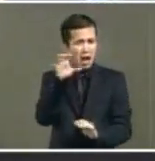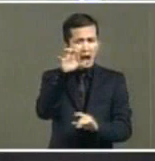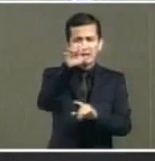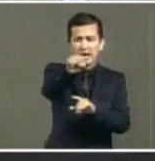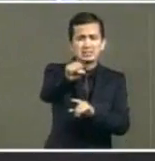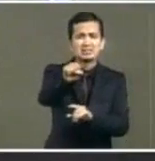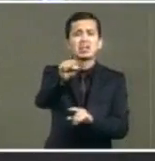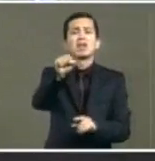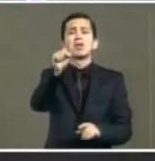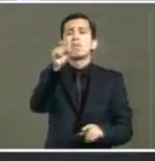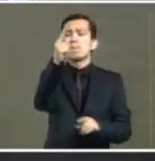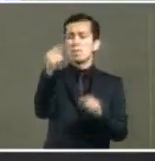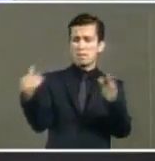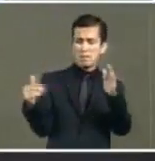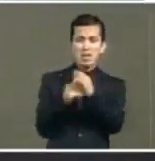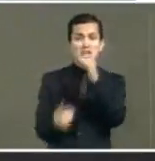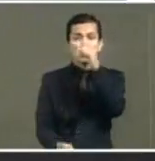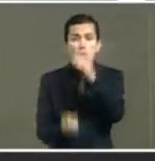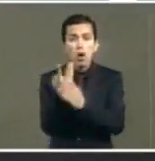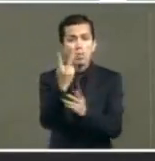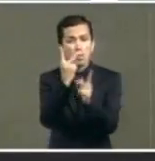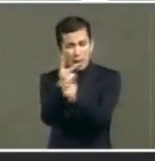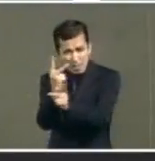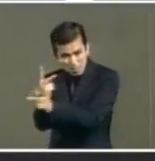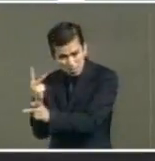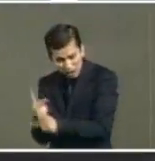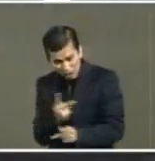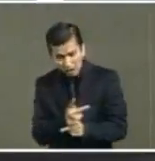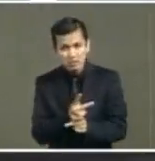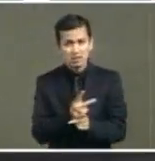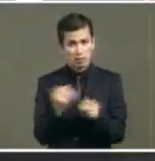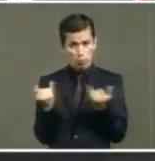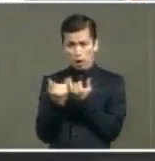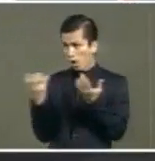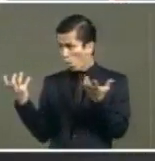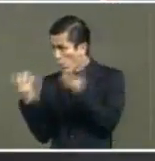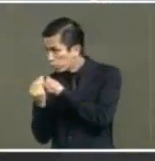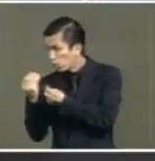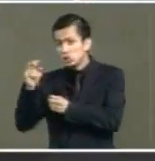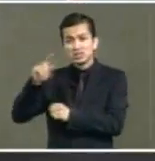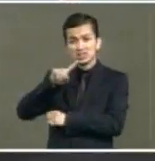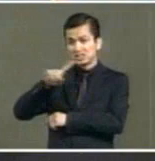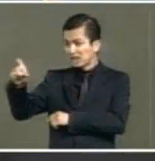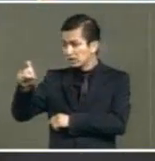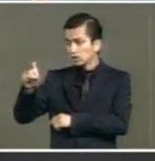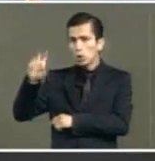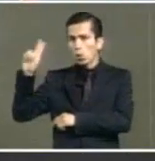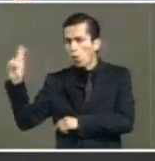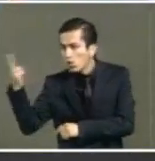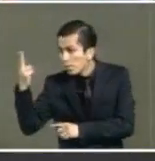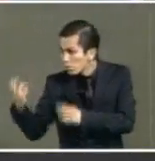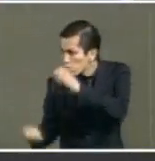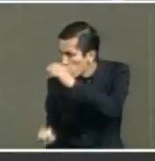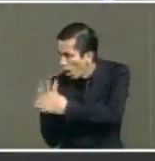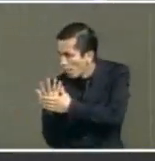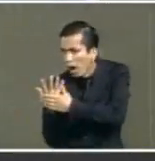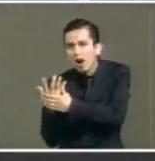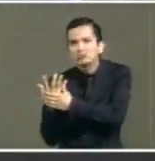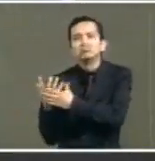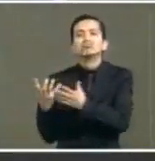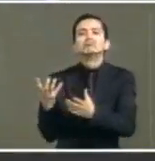nuevos bachilleratos, que junto con las casi 100 universidades también nuevas, le están dando oportunidad